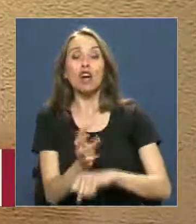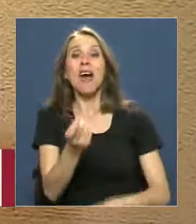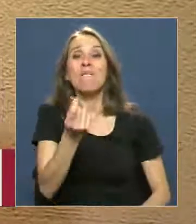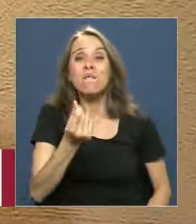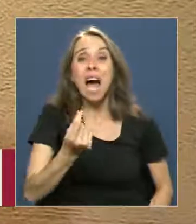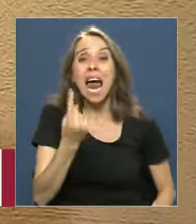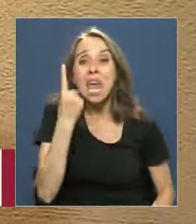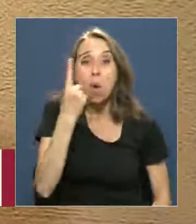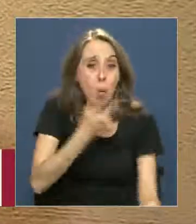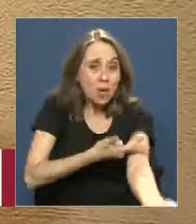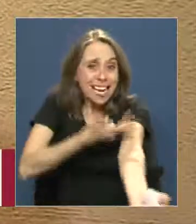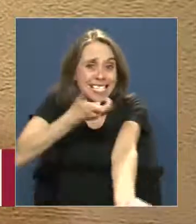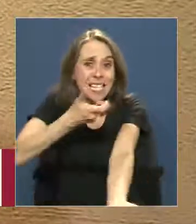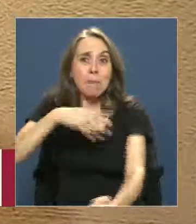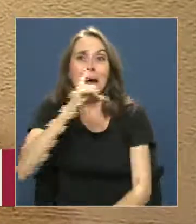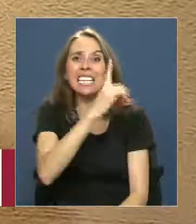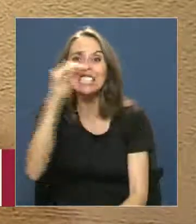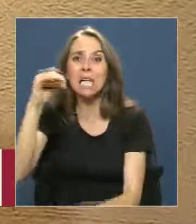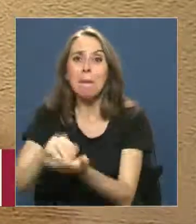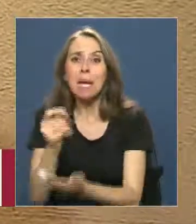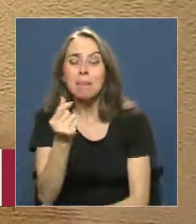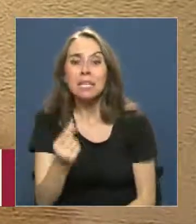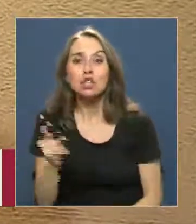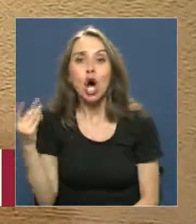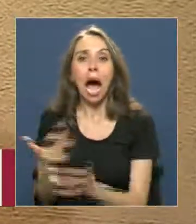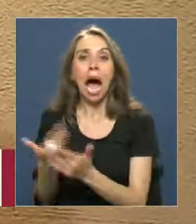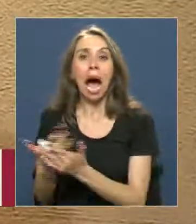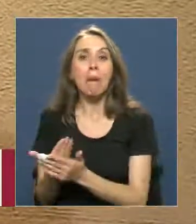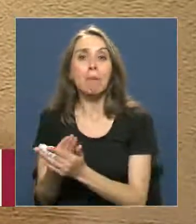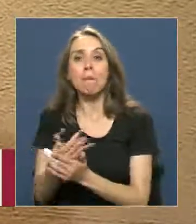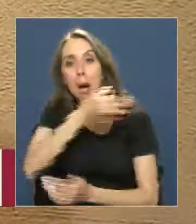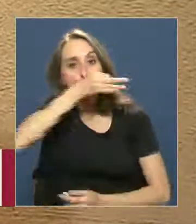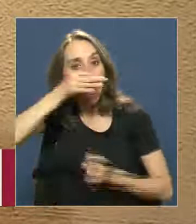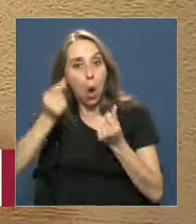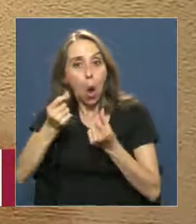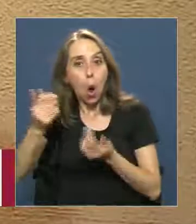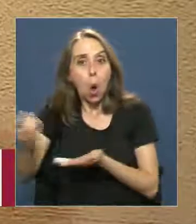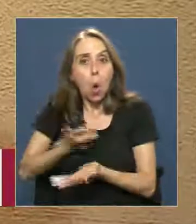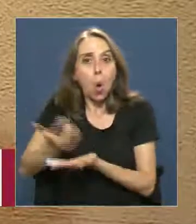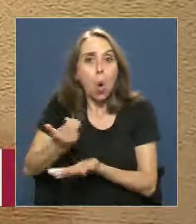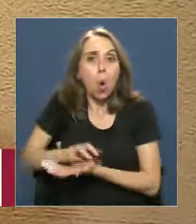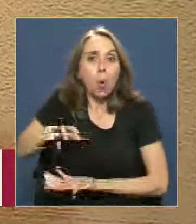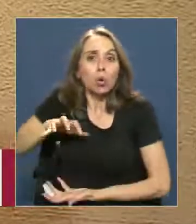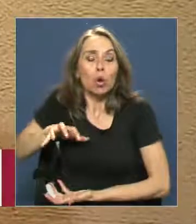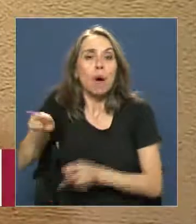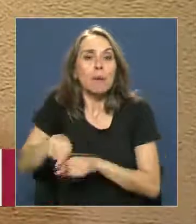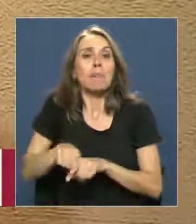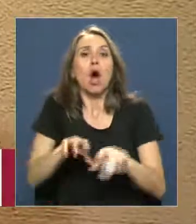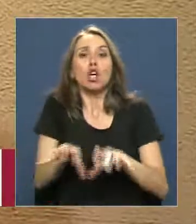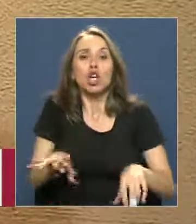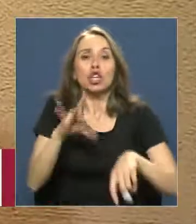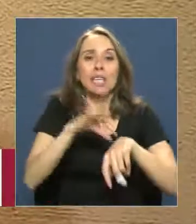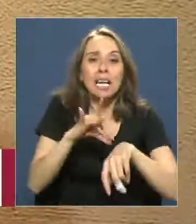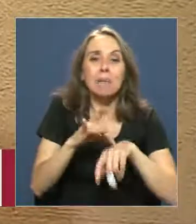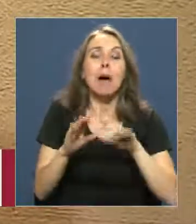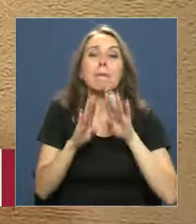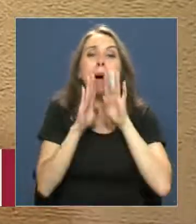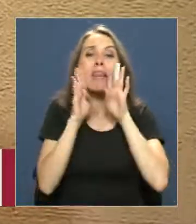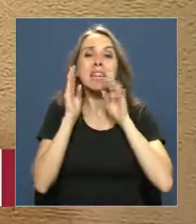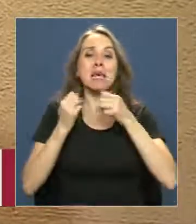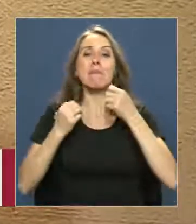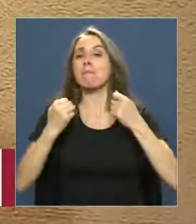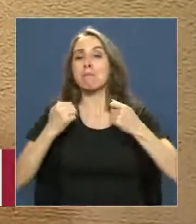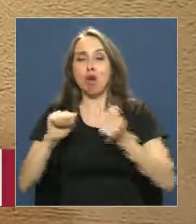de 100.000 pesos. Oportunidad de lucro para los de siempre. Además, utensilios médicos y de higiene han